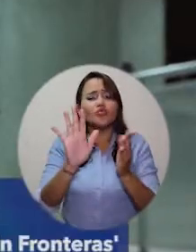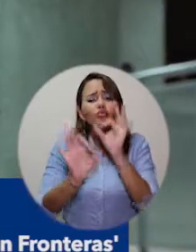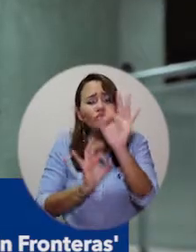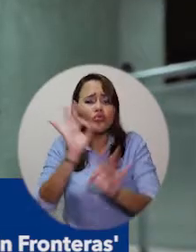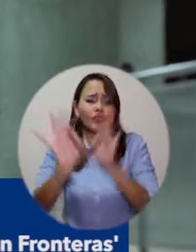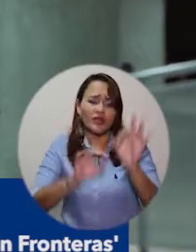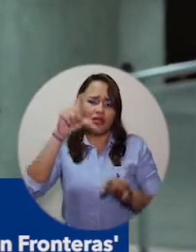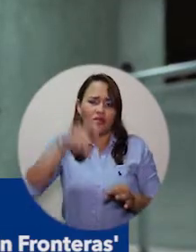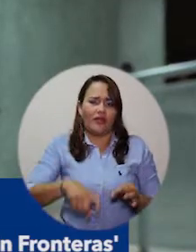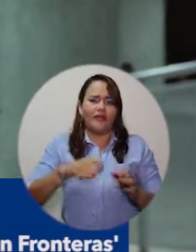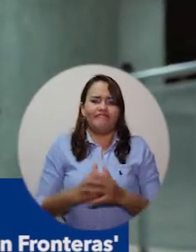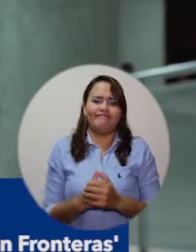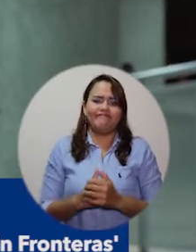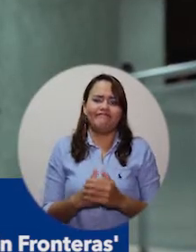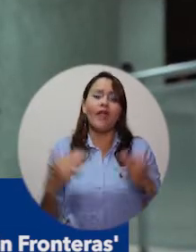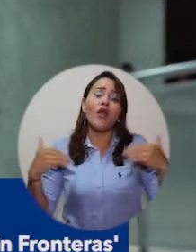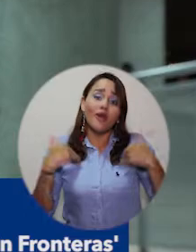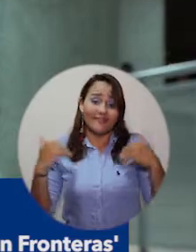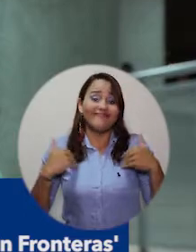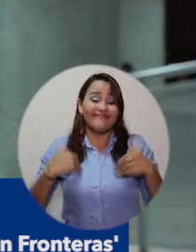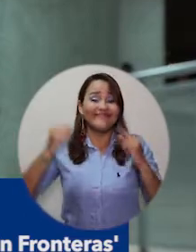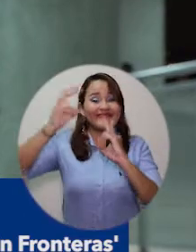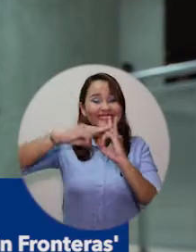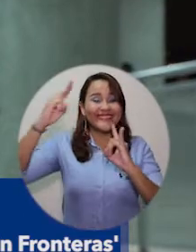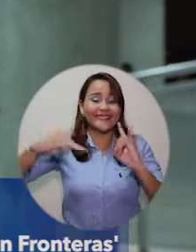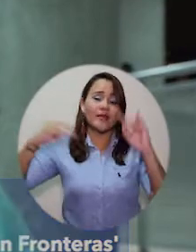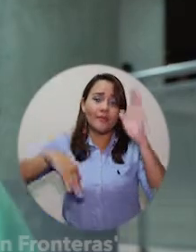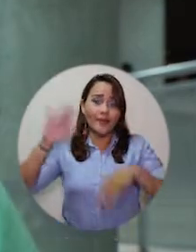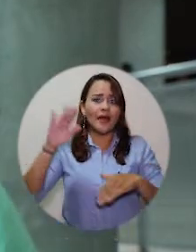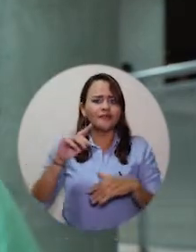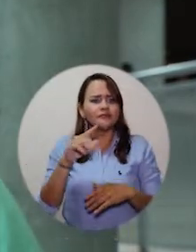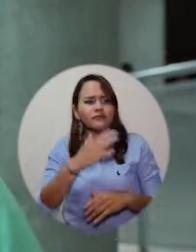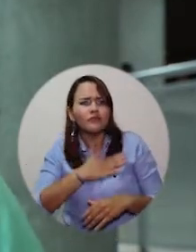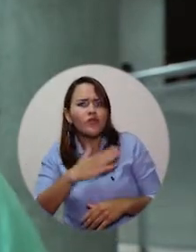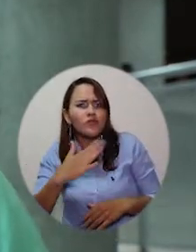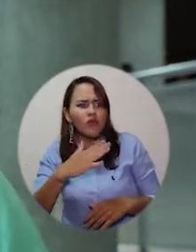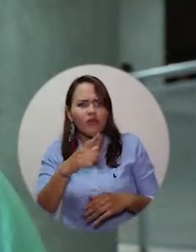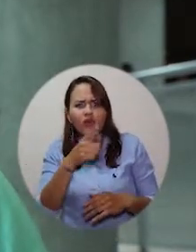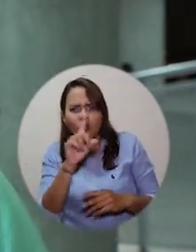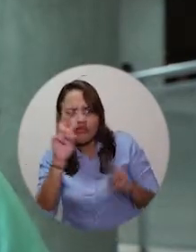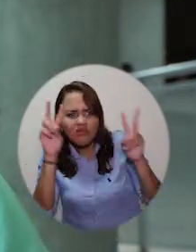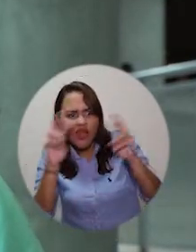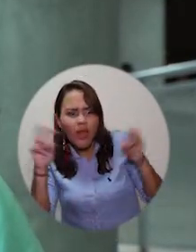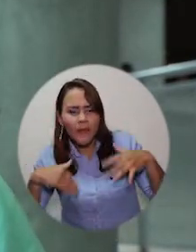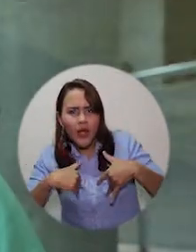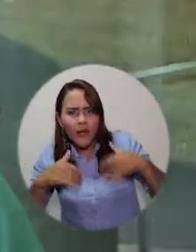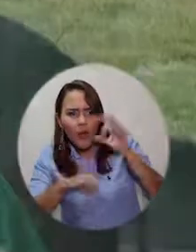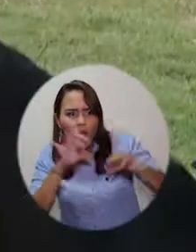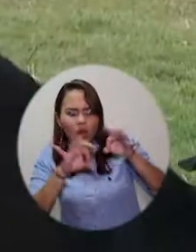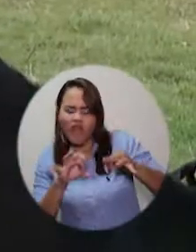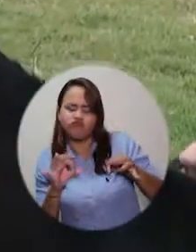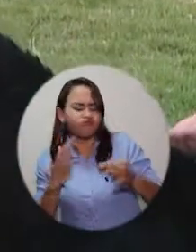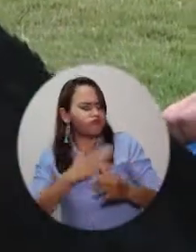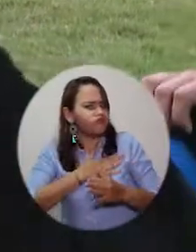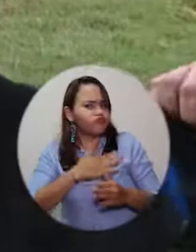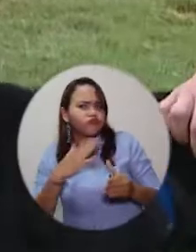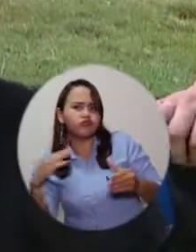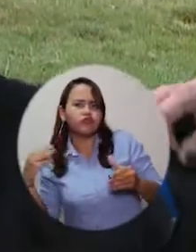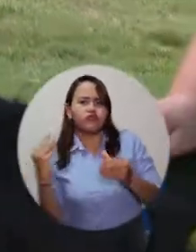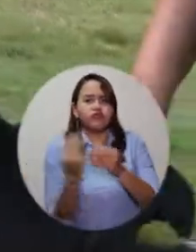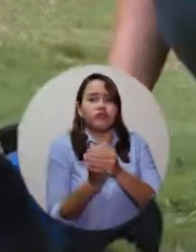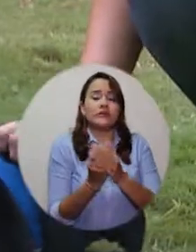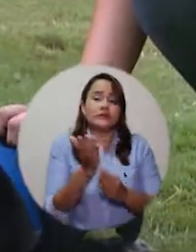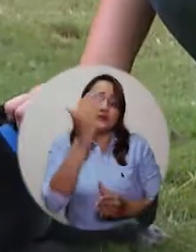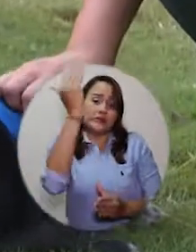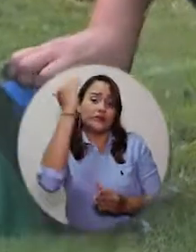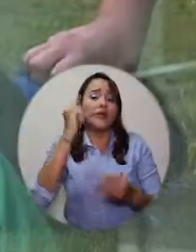porque que la Universidad de Magdalena también se incluya en el tema de protección animal como ente académico. Será de